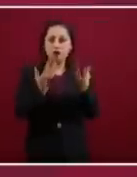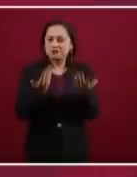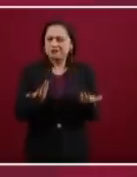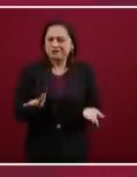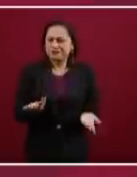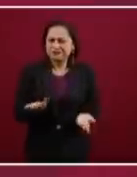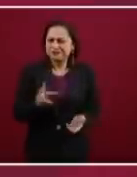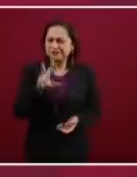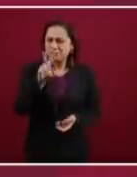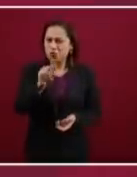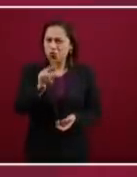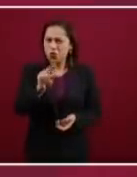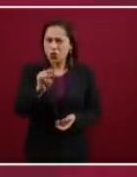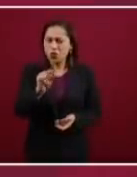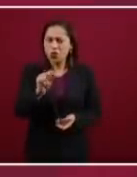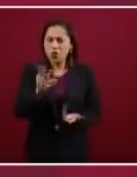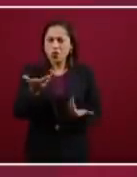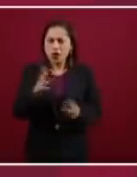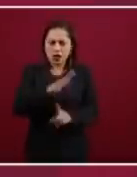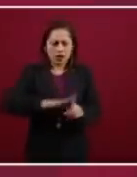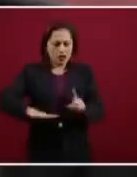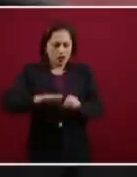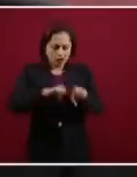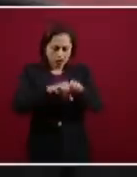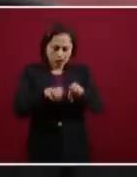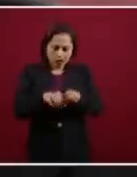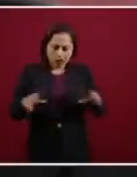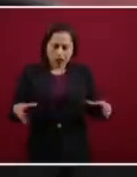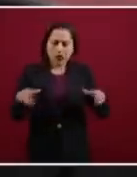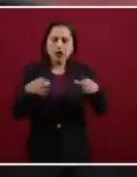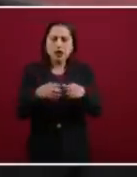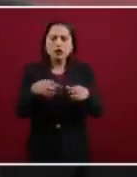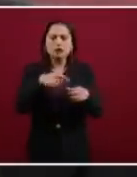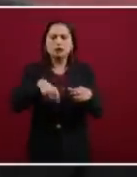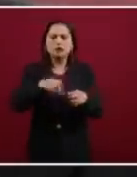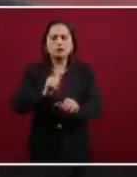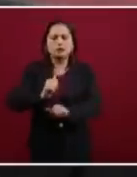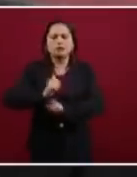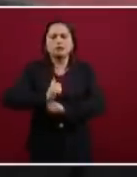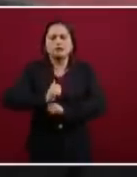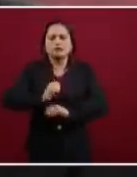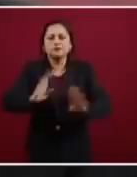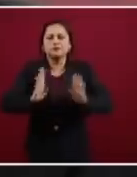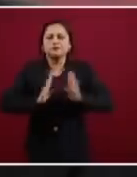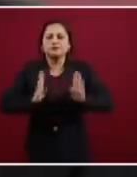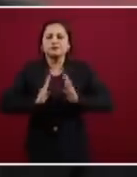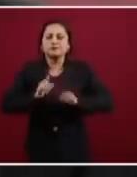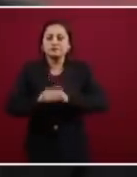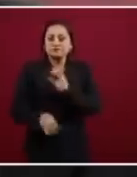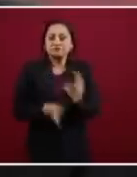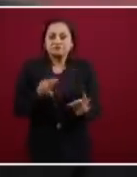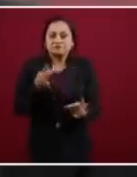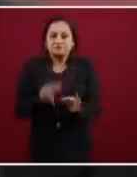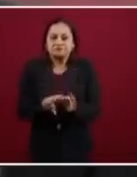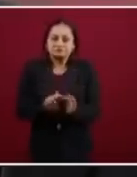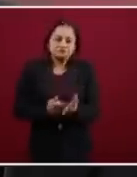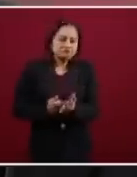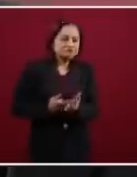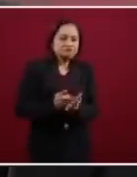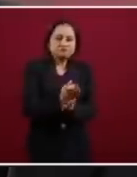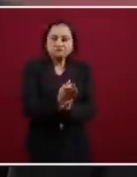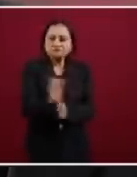es un ejército además disciplinado leal profesional